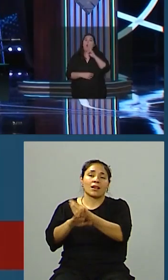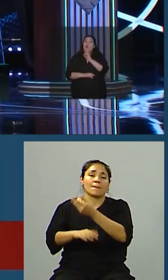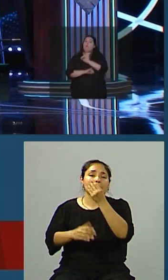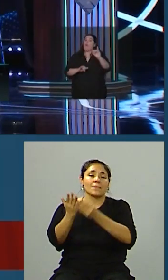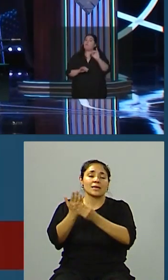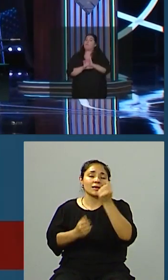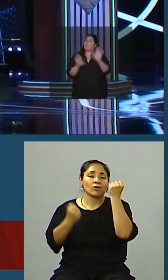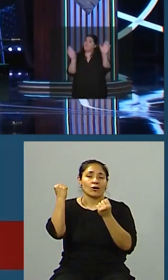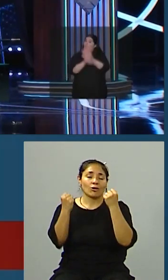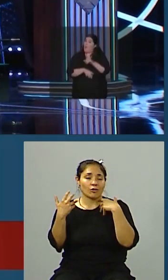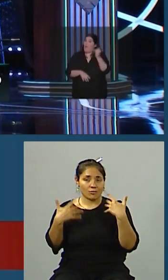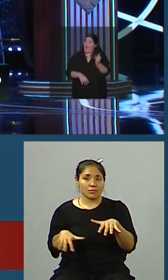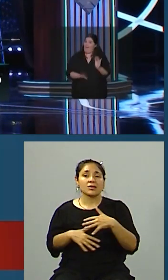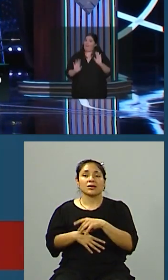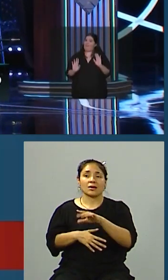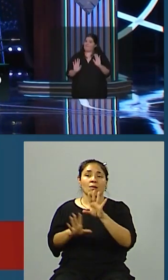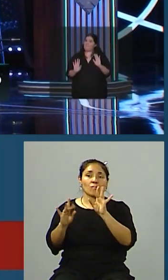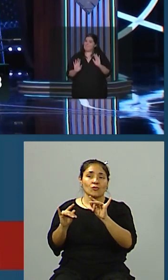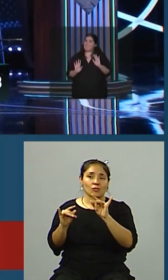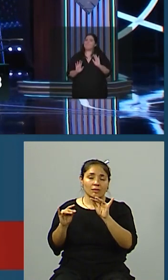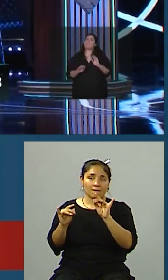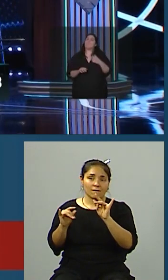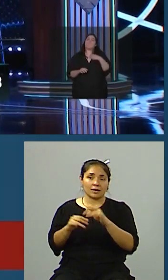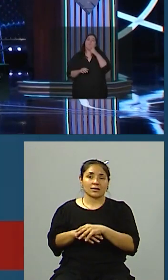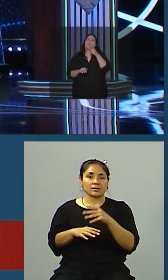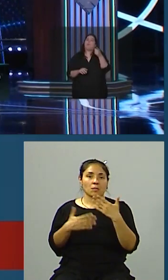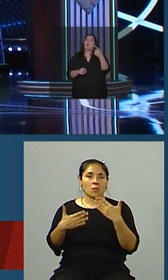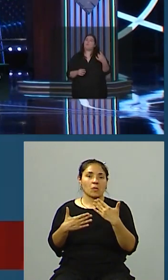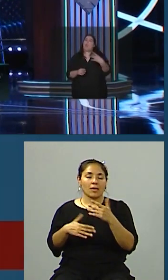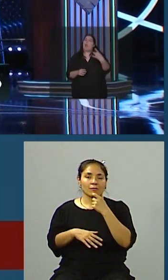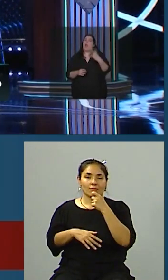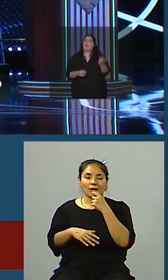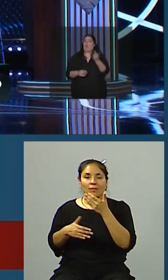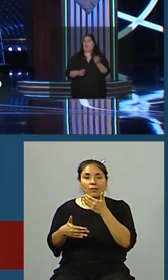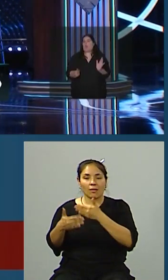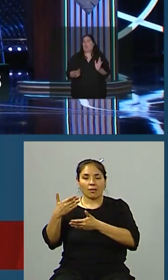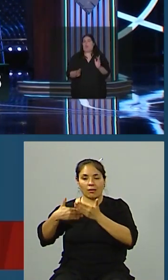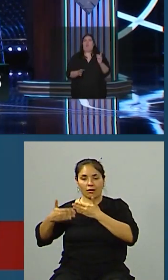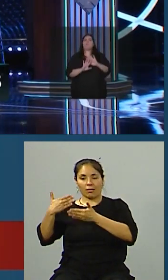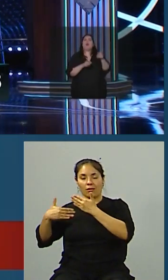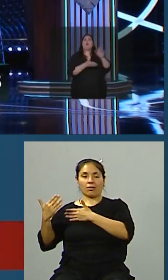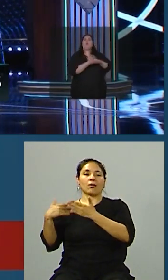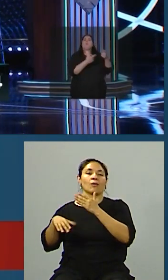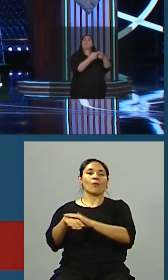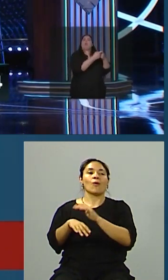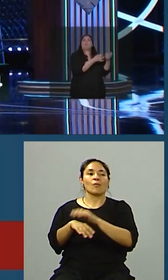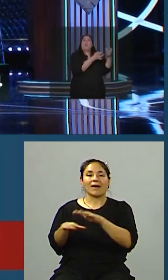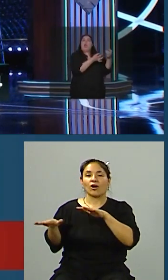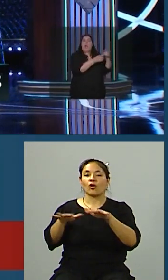más complicado para él y es que lo que lo tira hacia atrás, ¿no? O lo que lo ancla pensando en el resultado